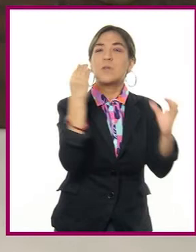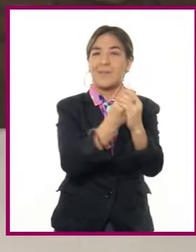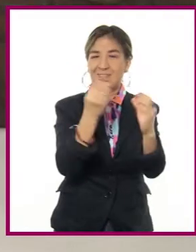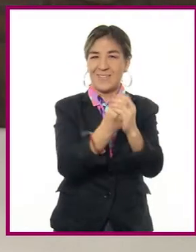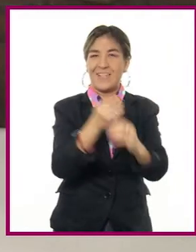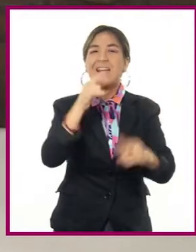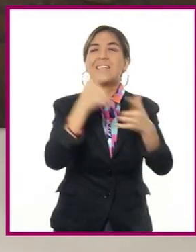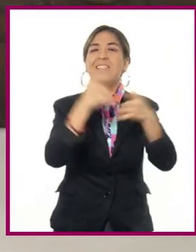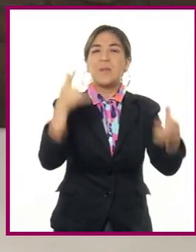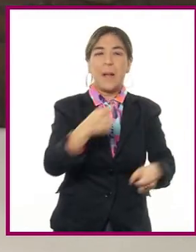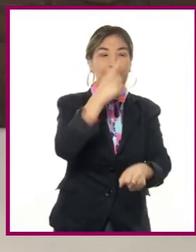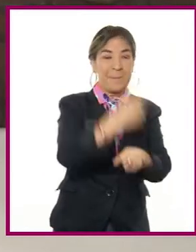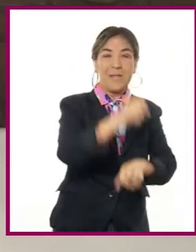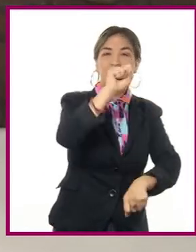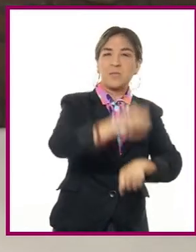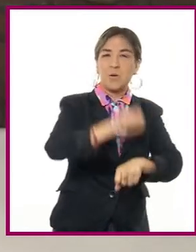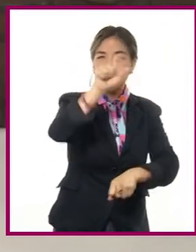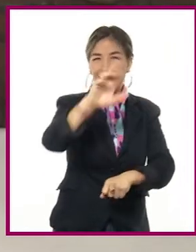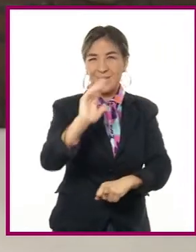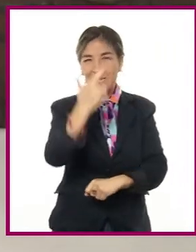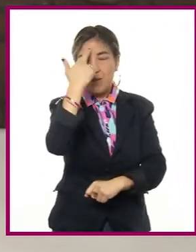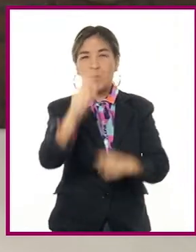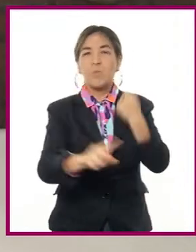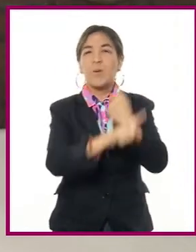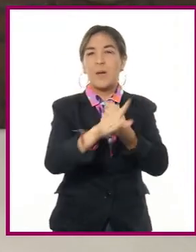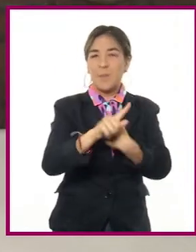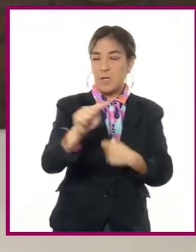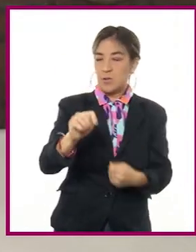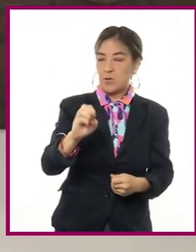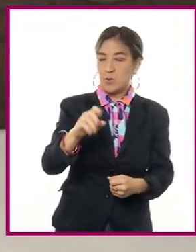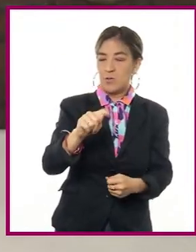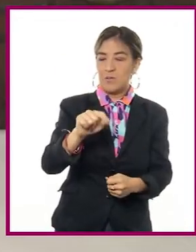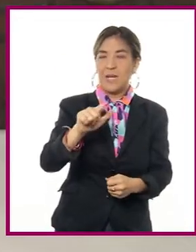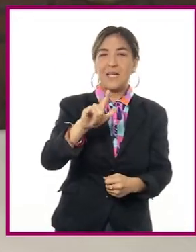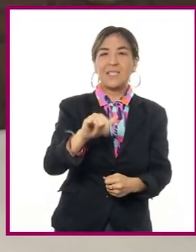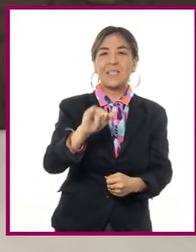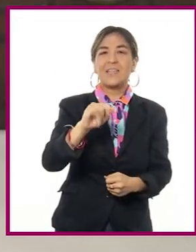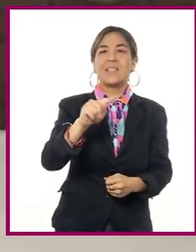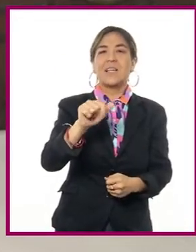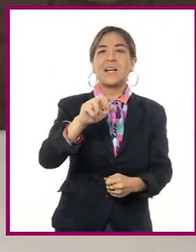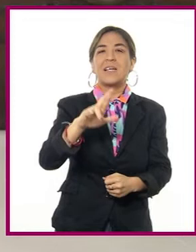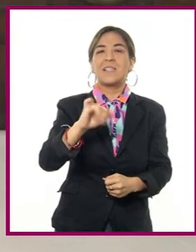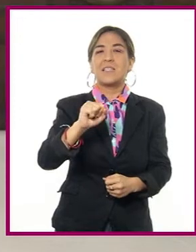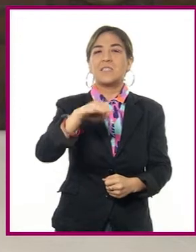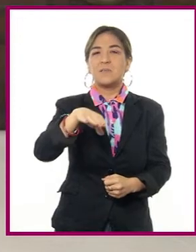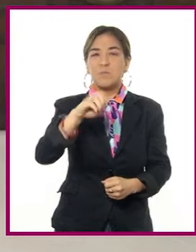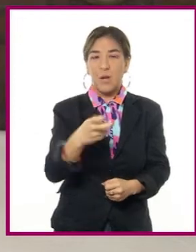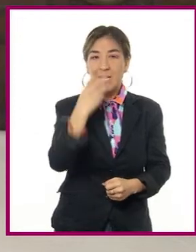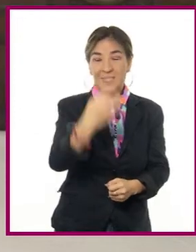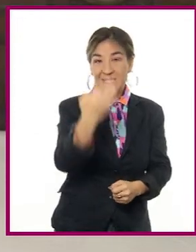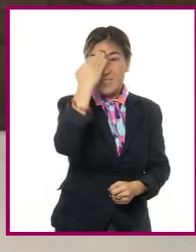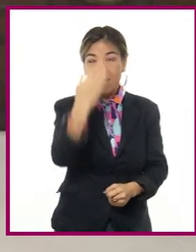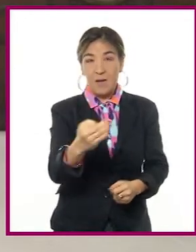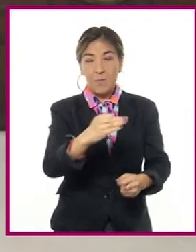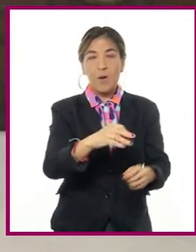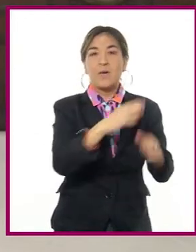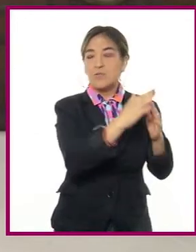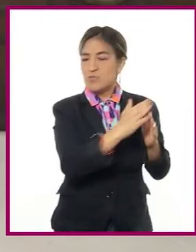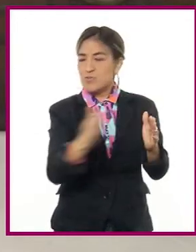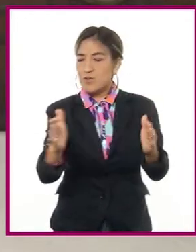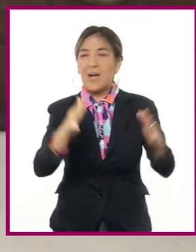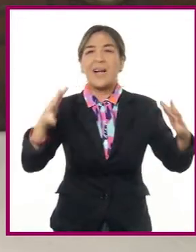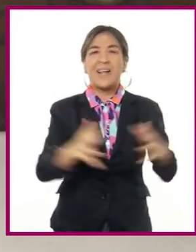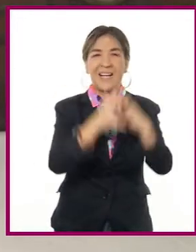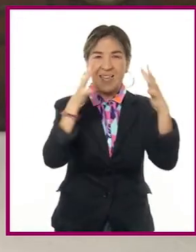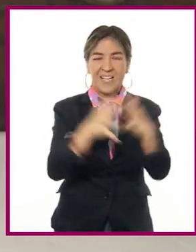de primer grado aprendieron sobre los totalitarismos surgidos en lo que se conoce como el periodo de entreguerras? Uno de